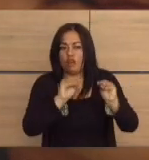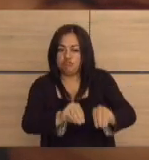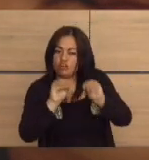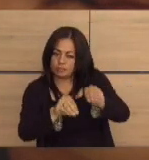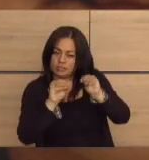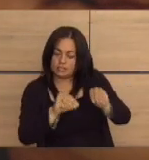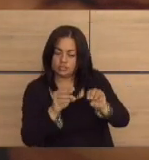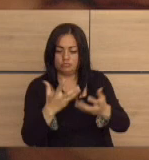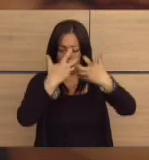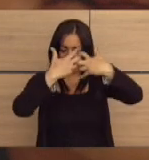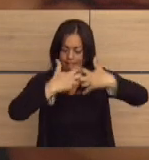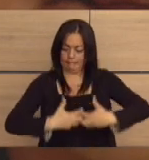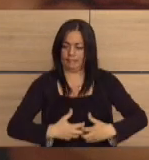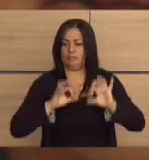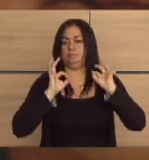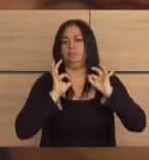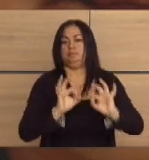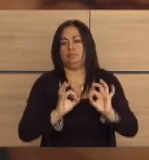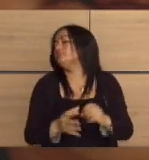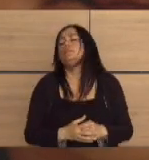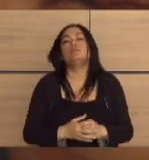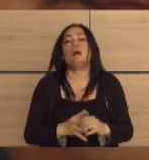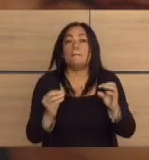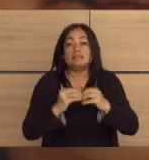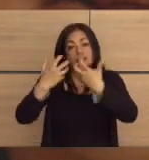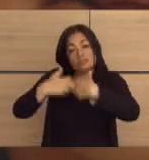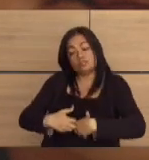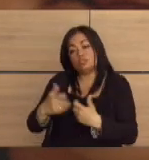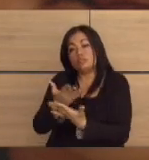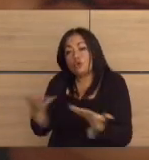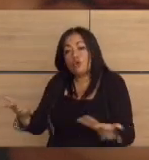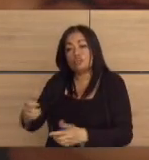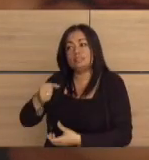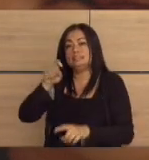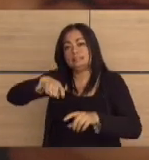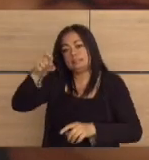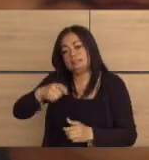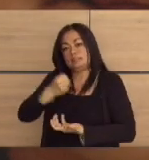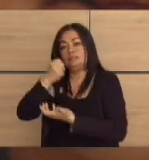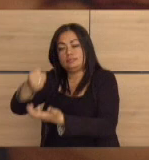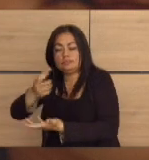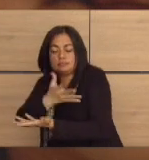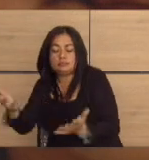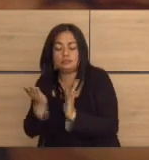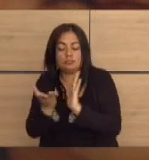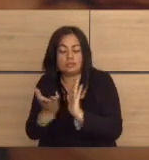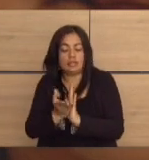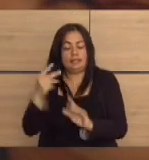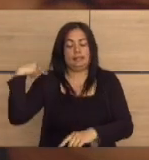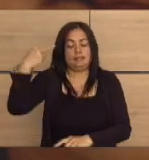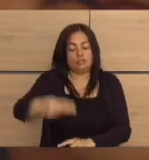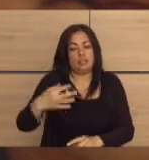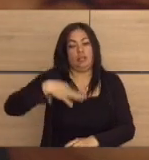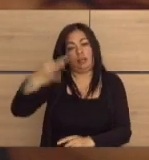formación integral. En cuanto a la generación de recursos educativos que mencioné para la enseñanza de la historia ética y la ciudadanía, todos